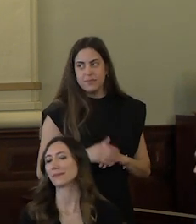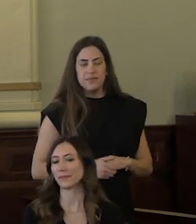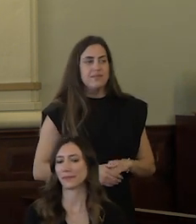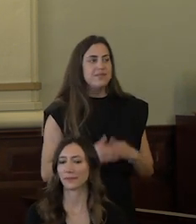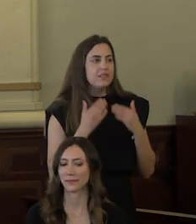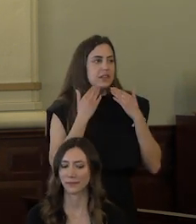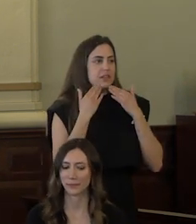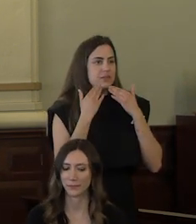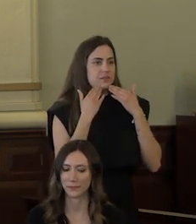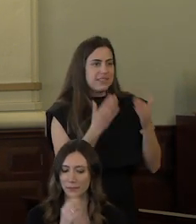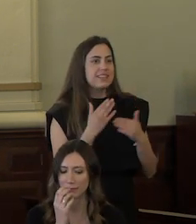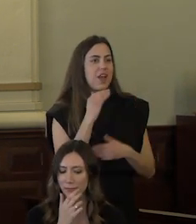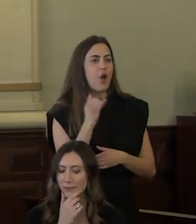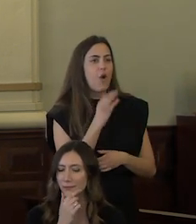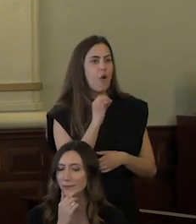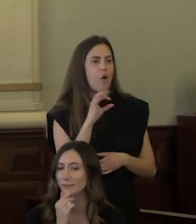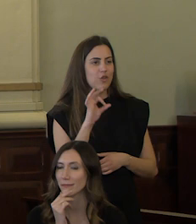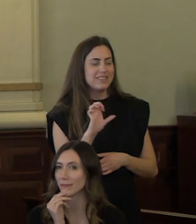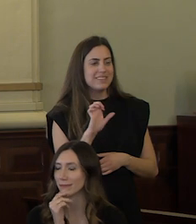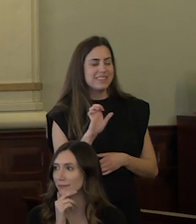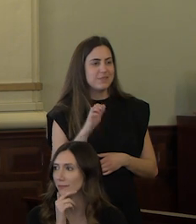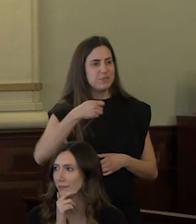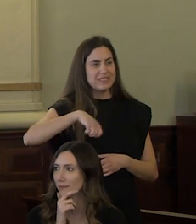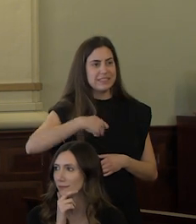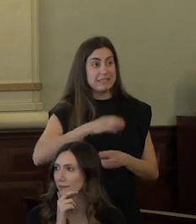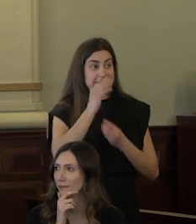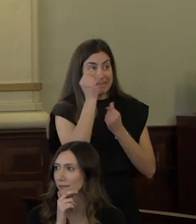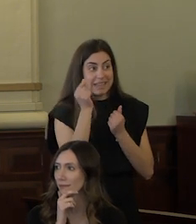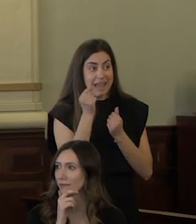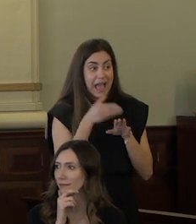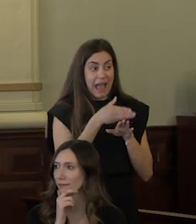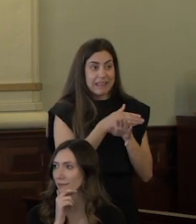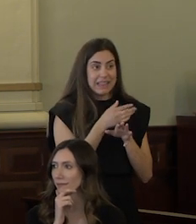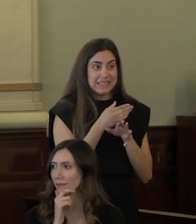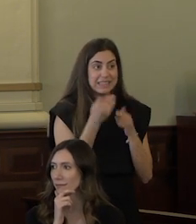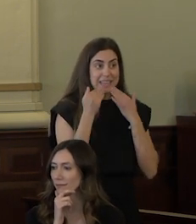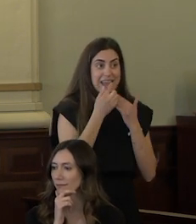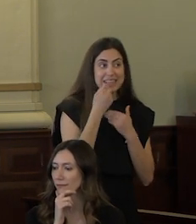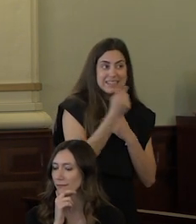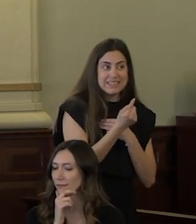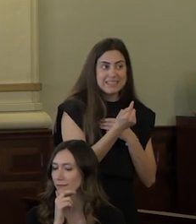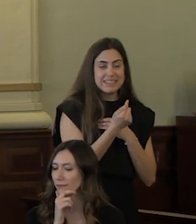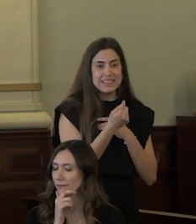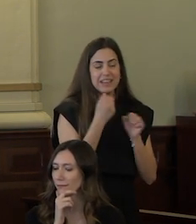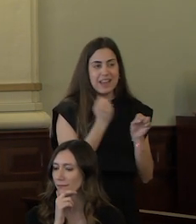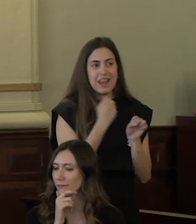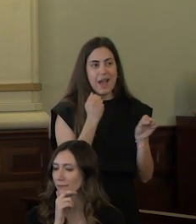Bueno, muchas gracias, José, presidente. Se me ha olvidado agradecer antes la labor de intermediación